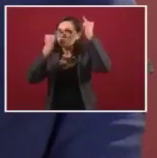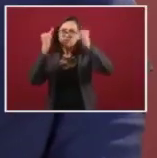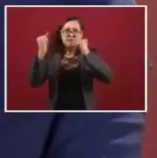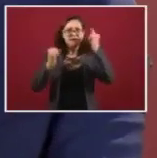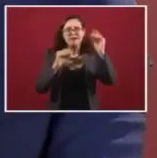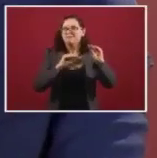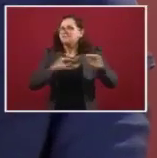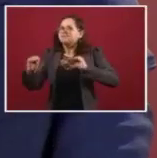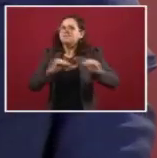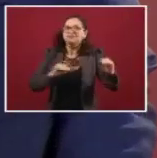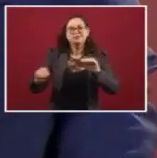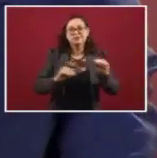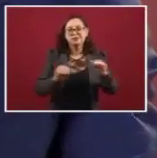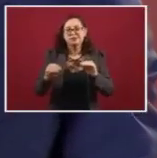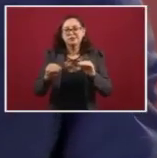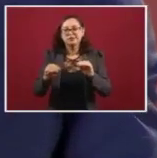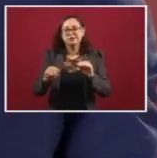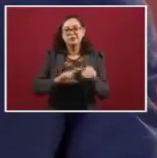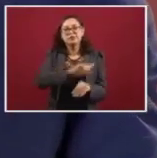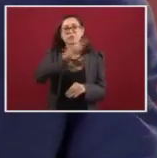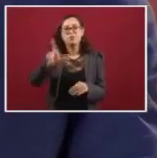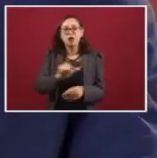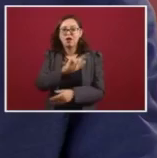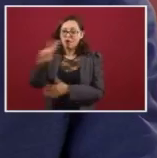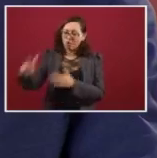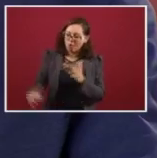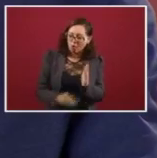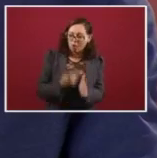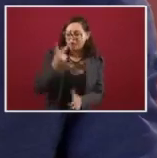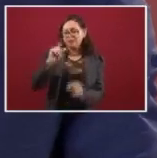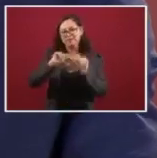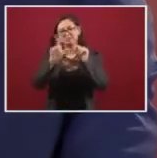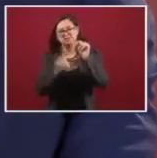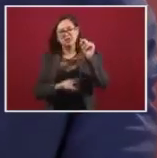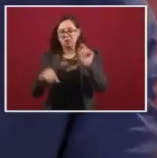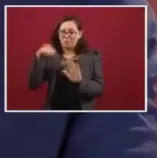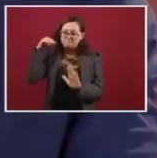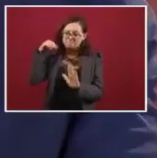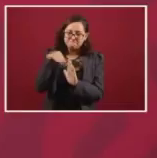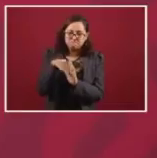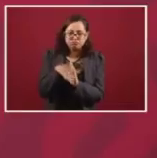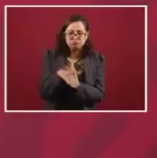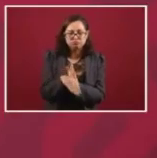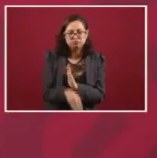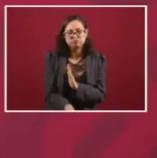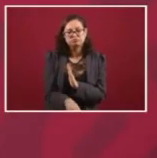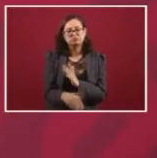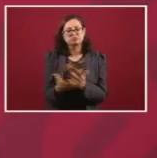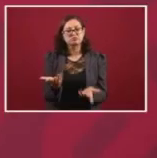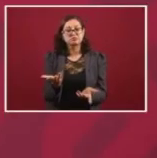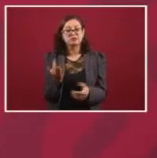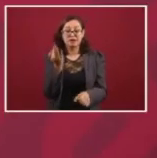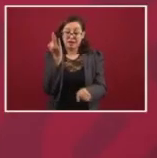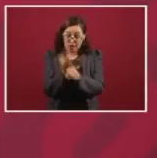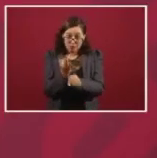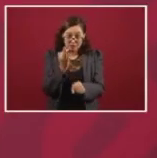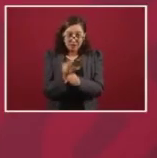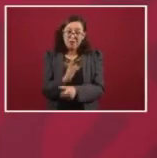Luego, la decadencia. ¿Qué estamos viviendo ahora? Un momento de